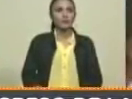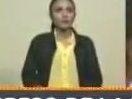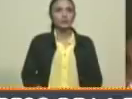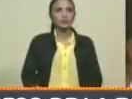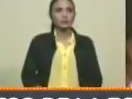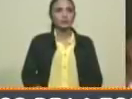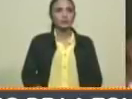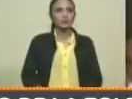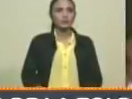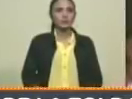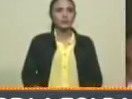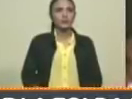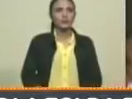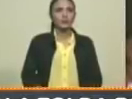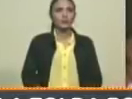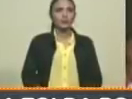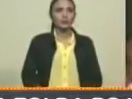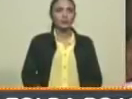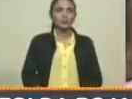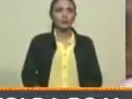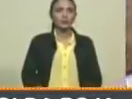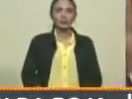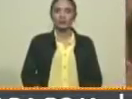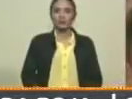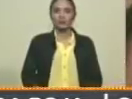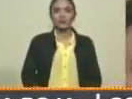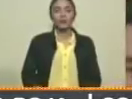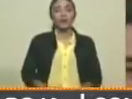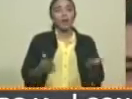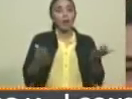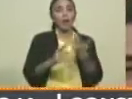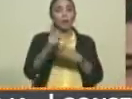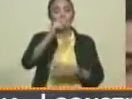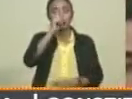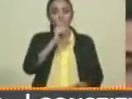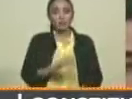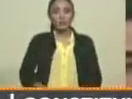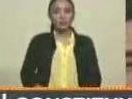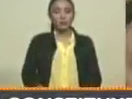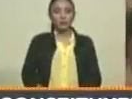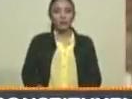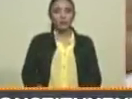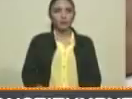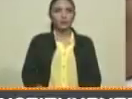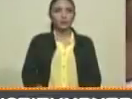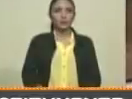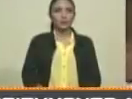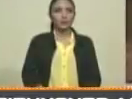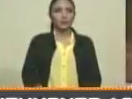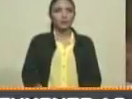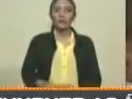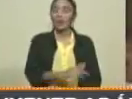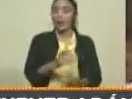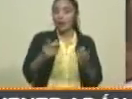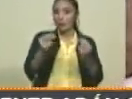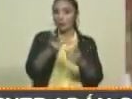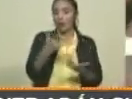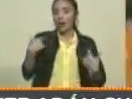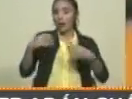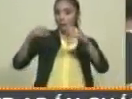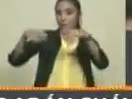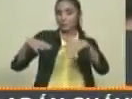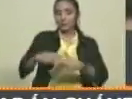la decisión de retirar a Venezuela hace más de un año de esa institución. Y como ellos no quieren que nos vayamos por nuestra propia